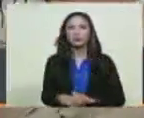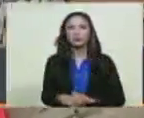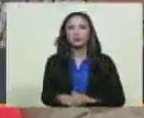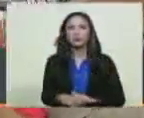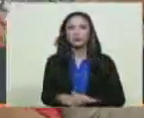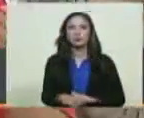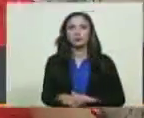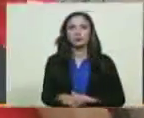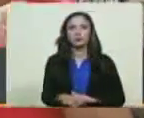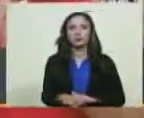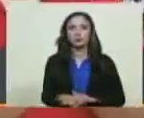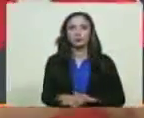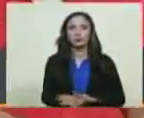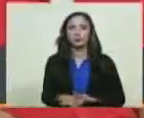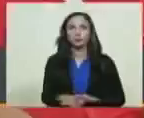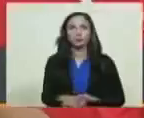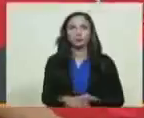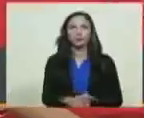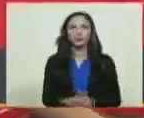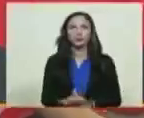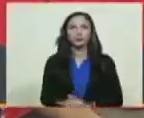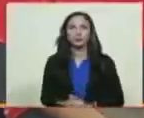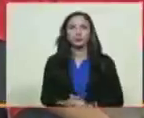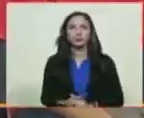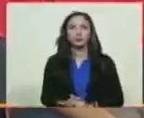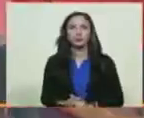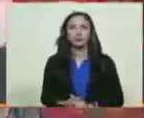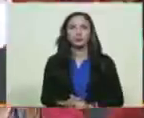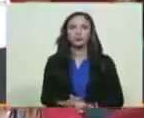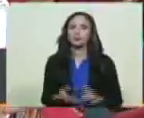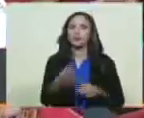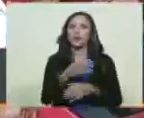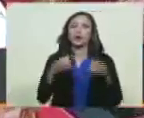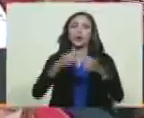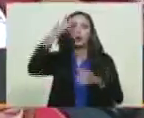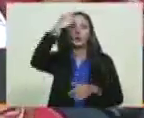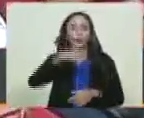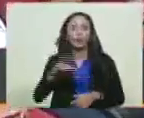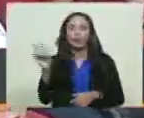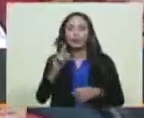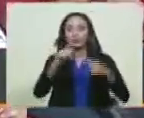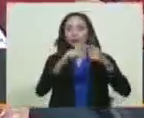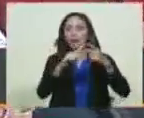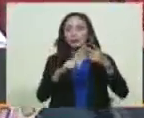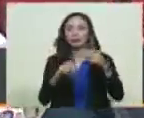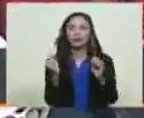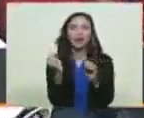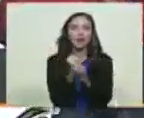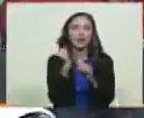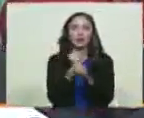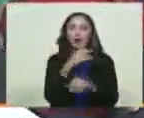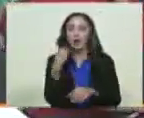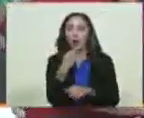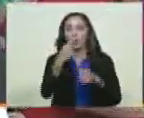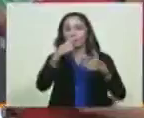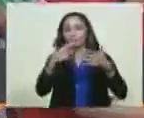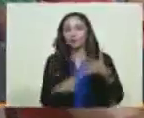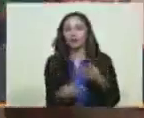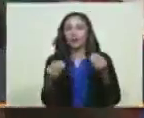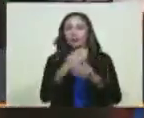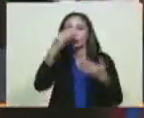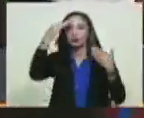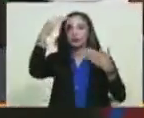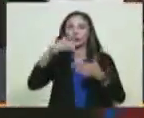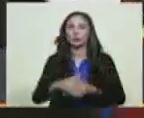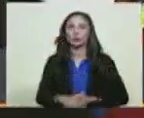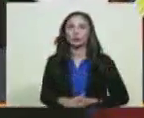alianza para el cambio somos venezuela etcétera quiero también pedir